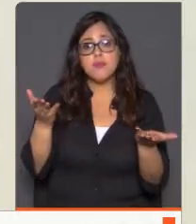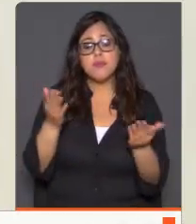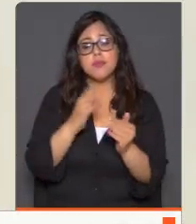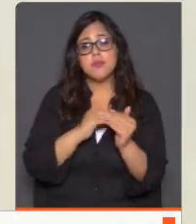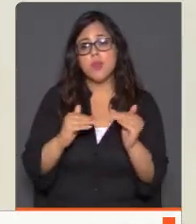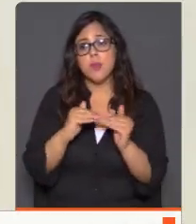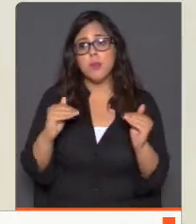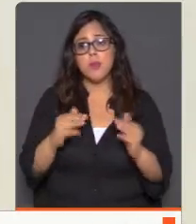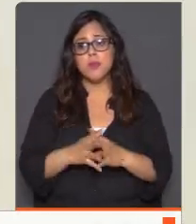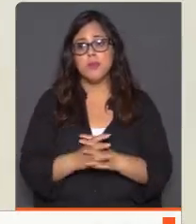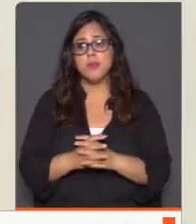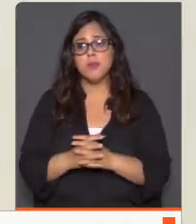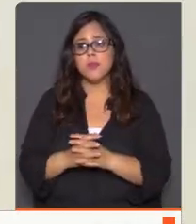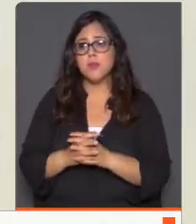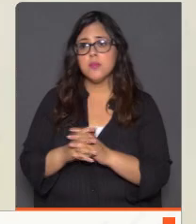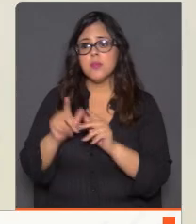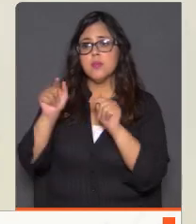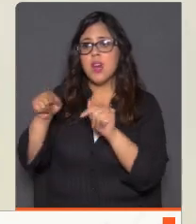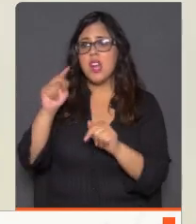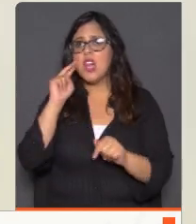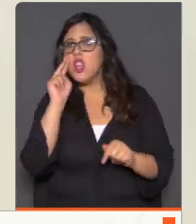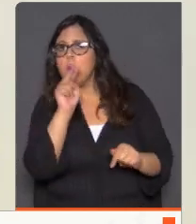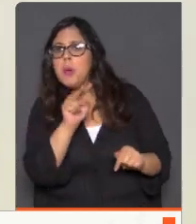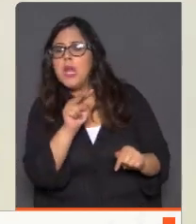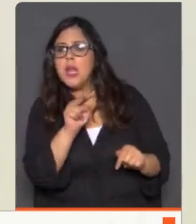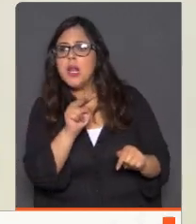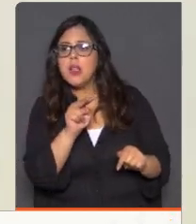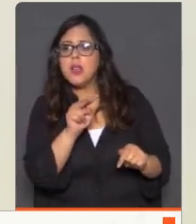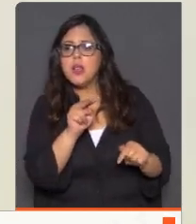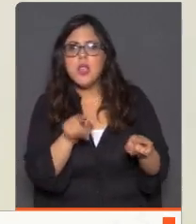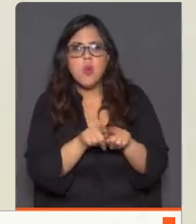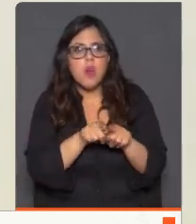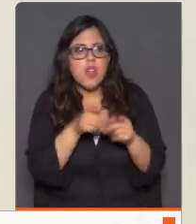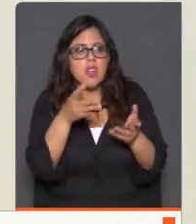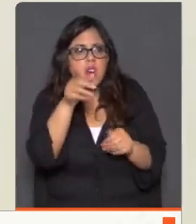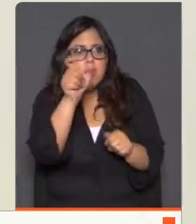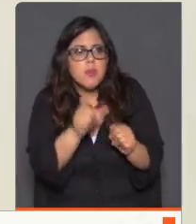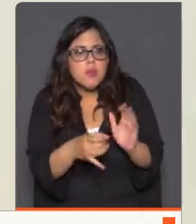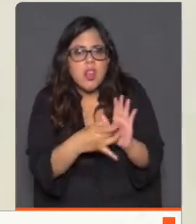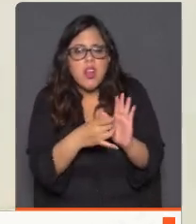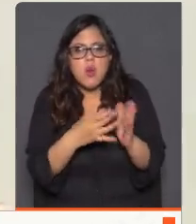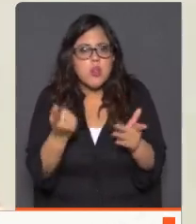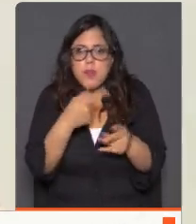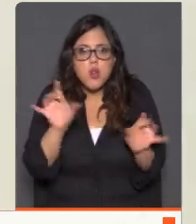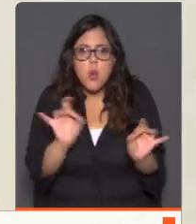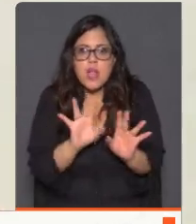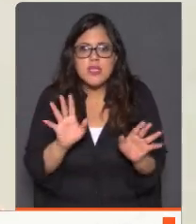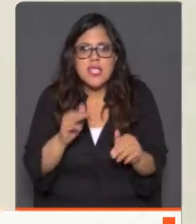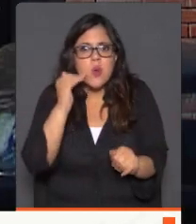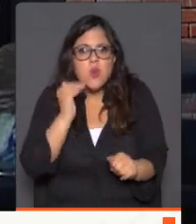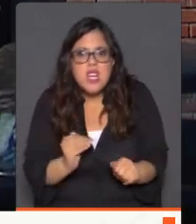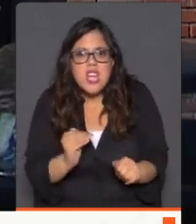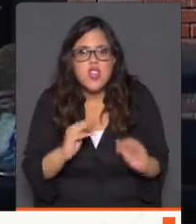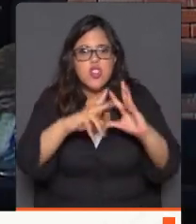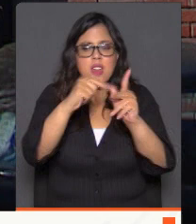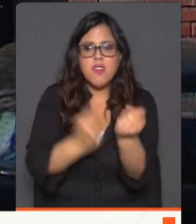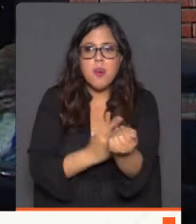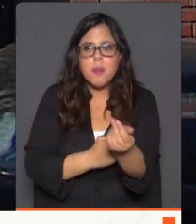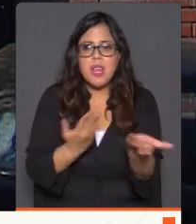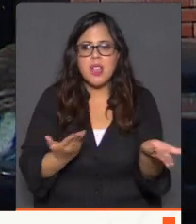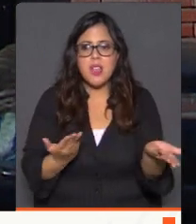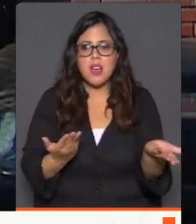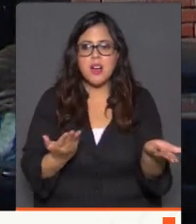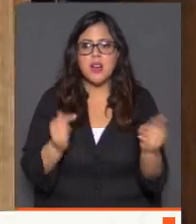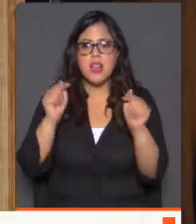traerlo lo miran igual como que si fuera un delincuente Pero no es así es un niño de familia es